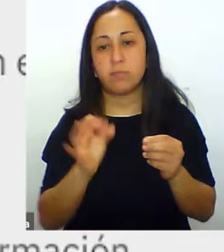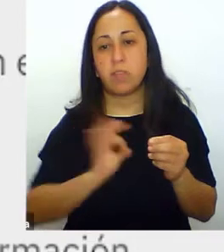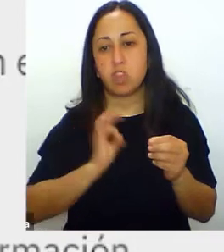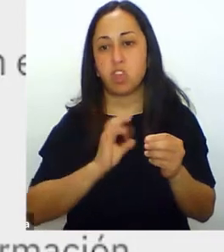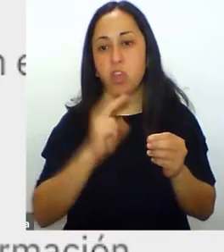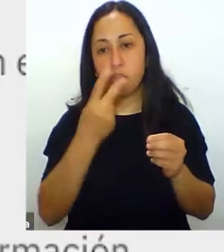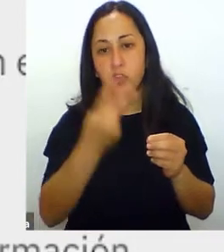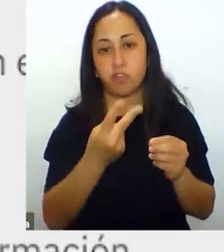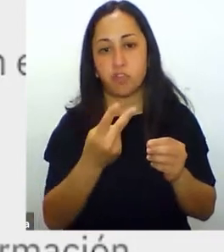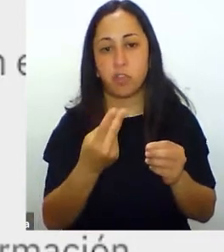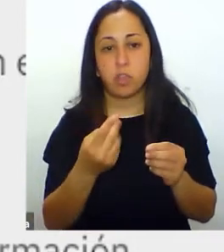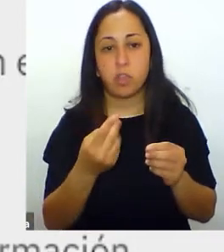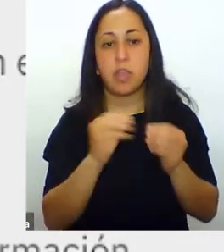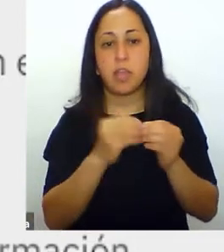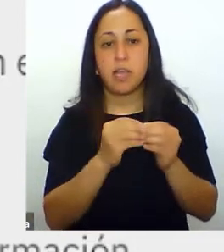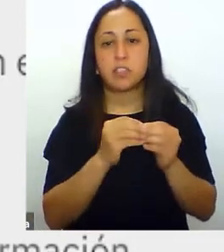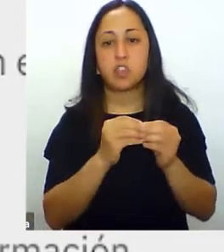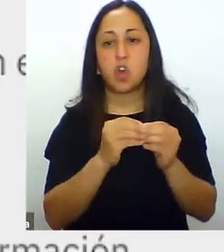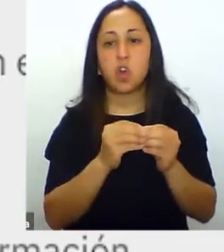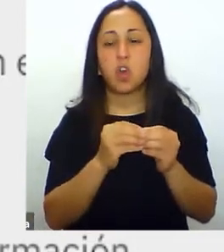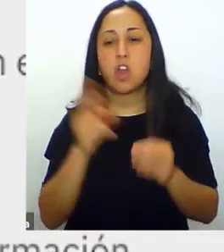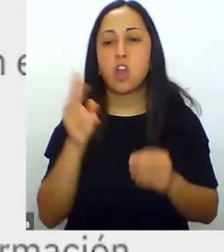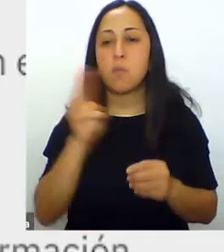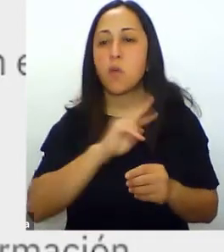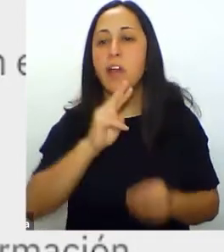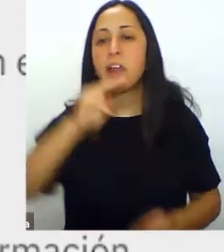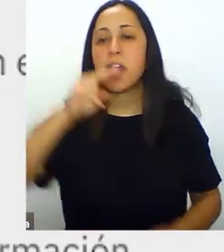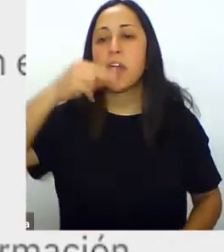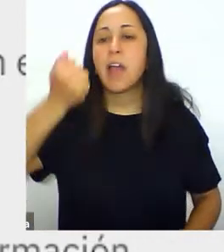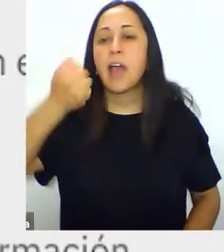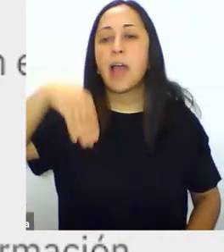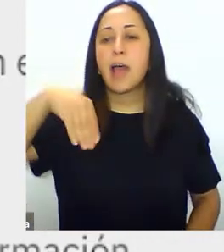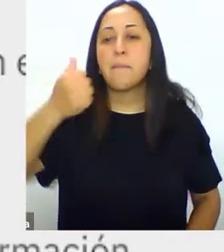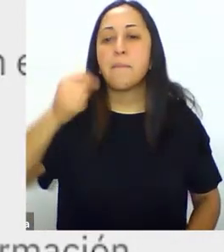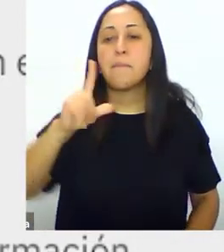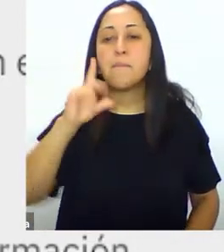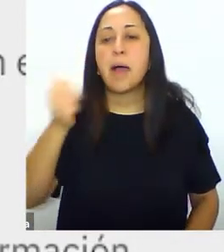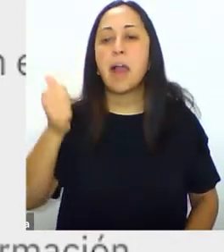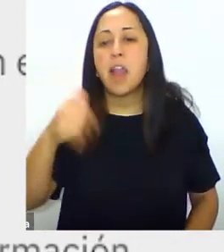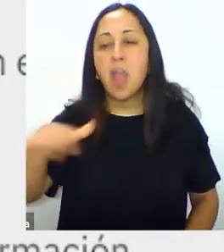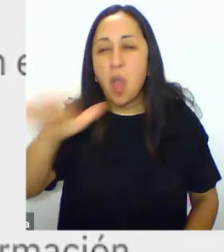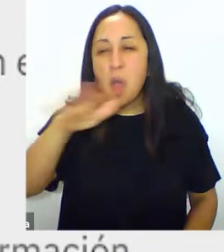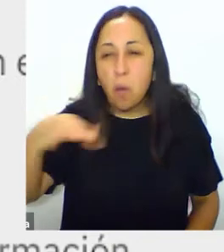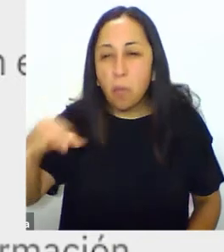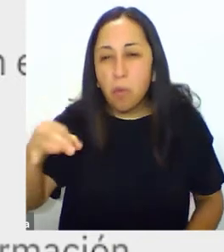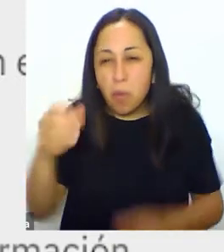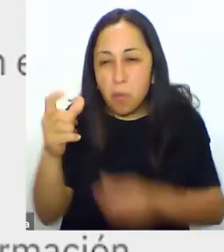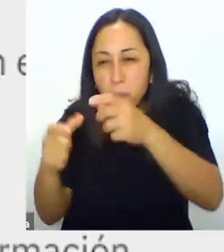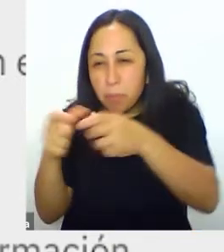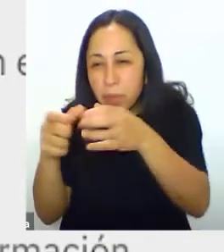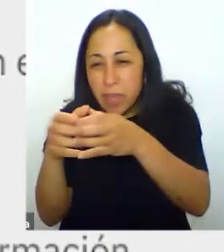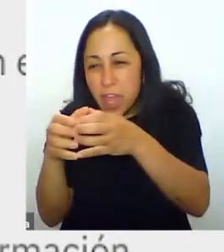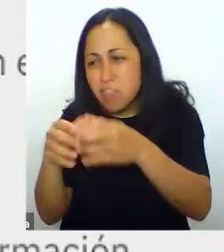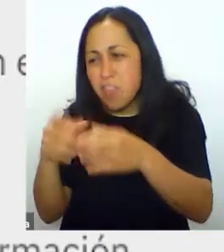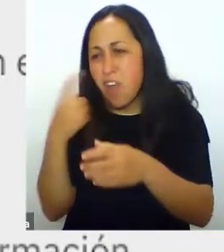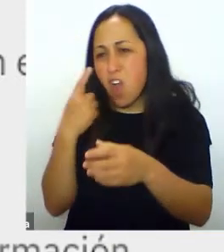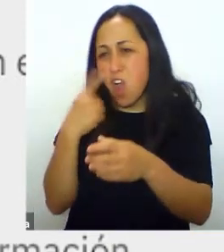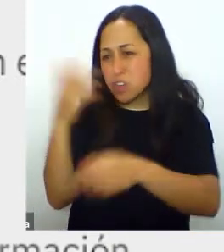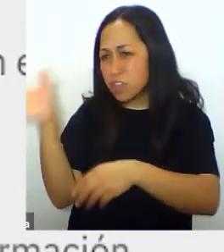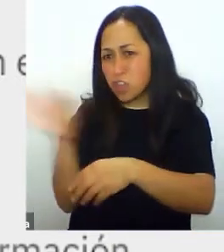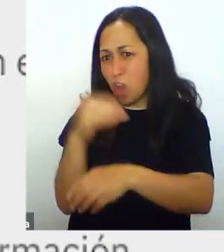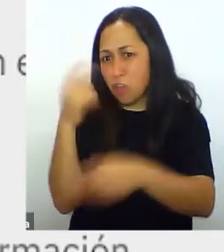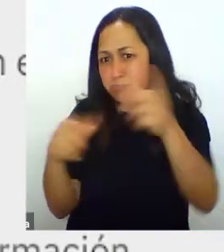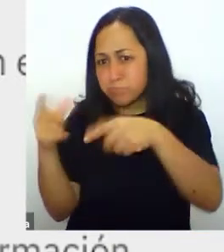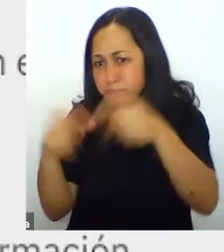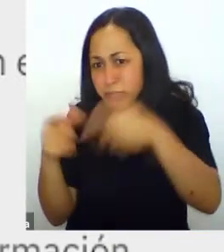La siguiente historia es la historia de Amalia, y dice así: Amalia vive en un pueblo pequeño donde todos se conocen. Hace